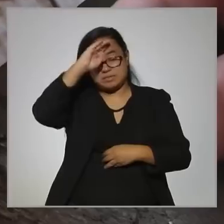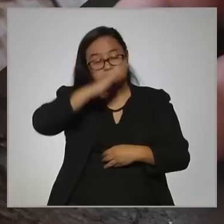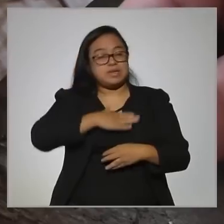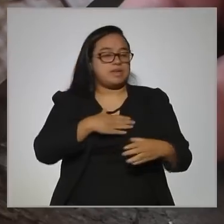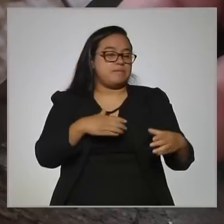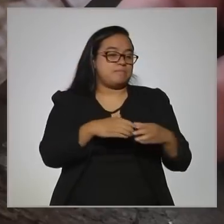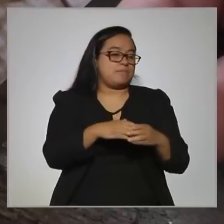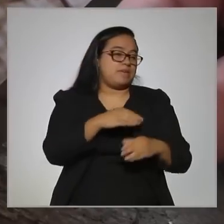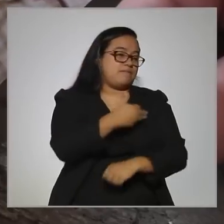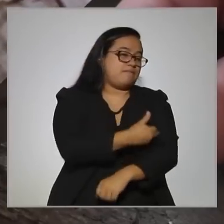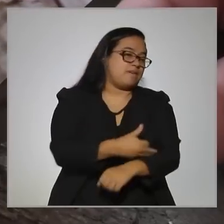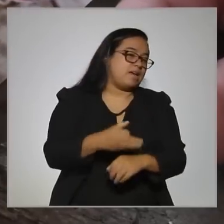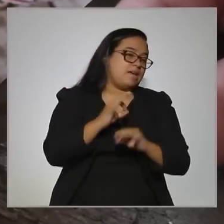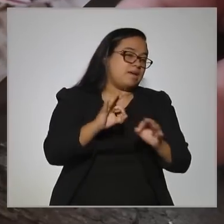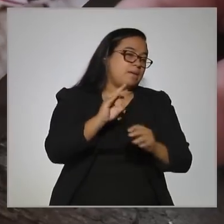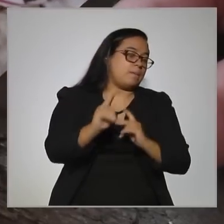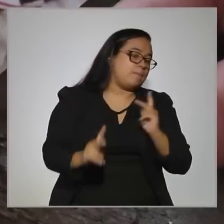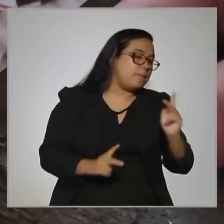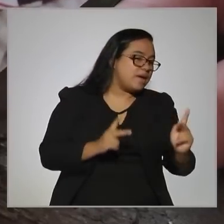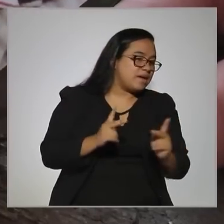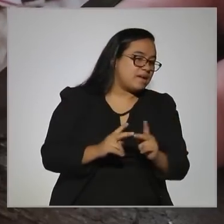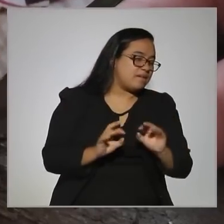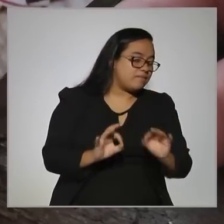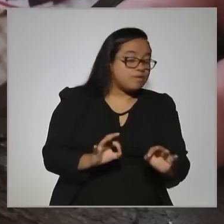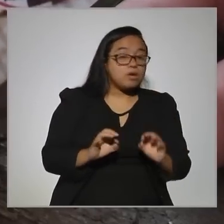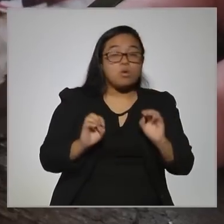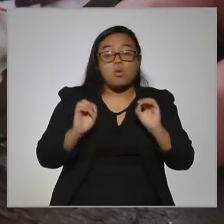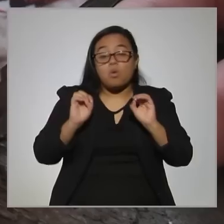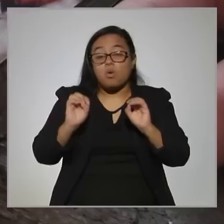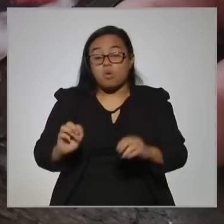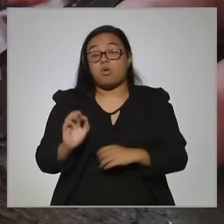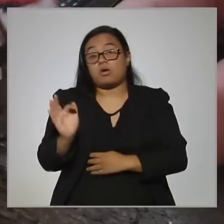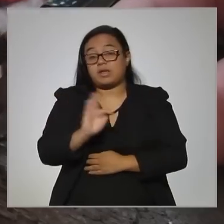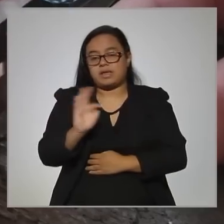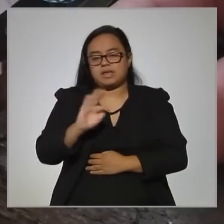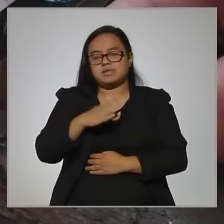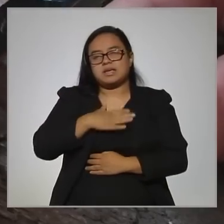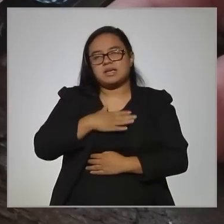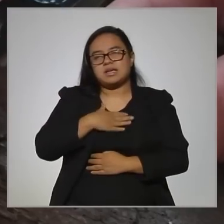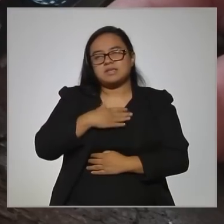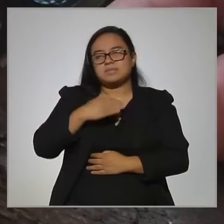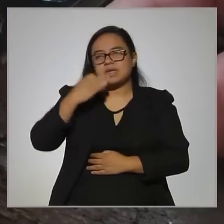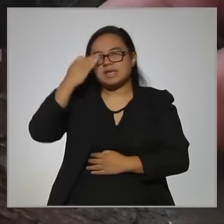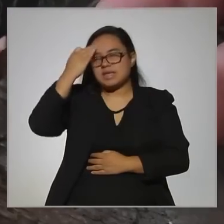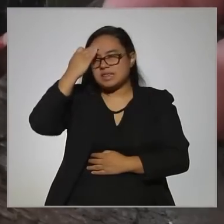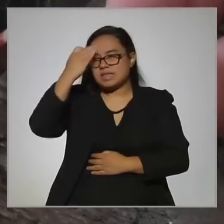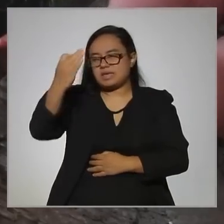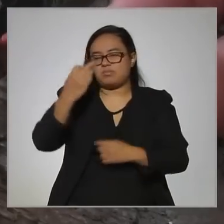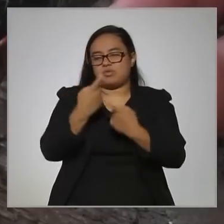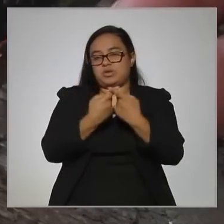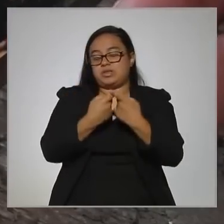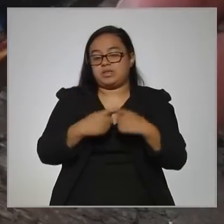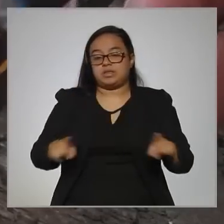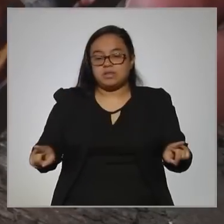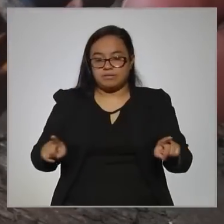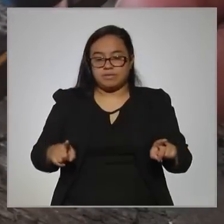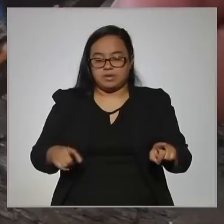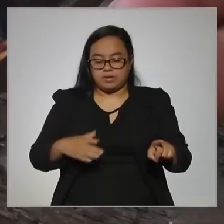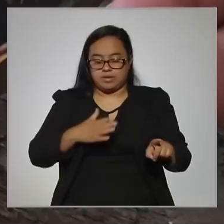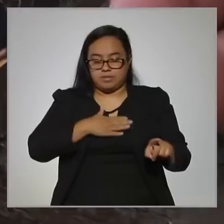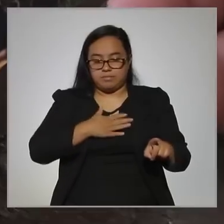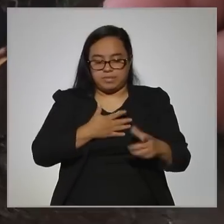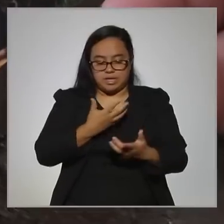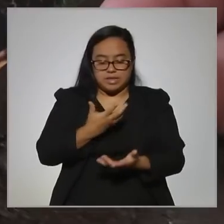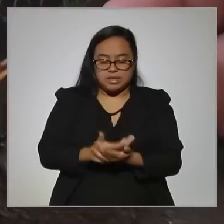familia perfecta, tener tiempos muy distintos de cómo debería ser nuestro tiempo